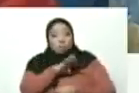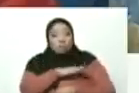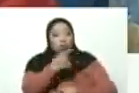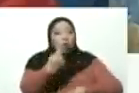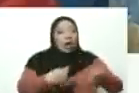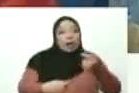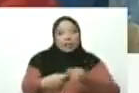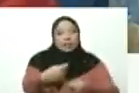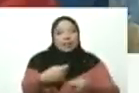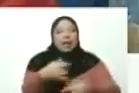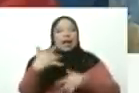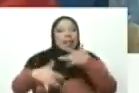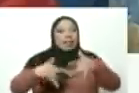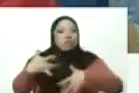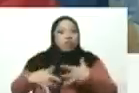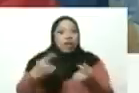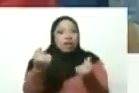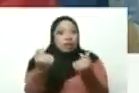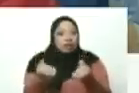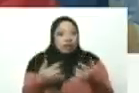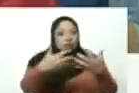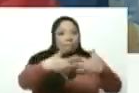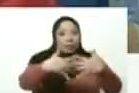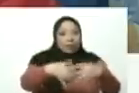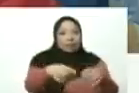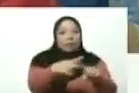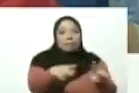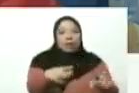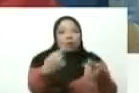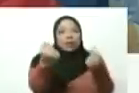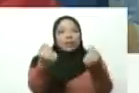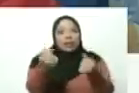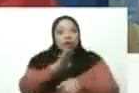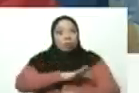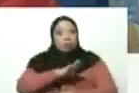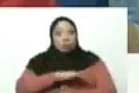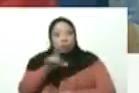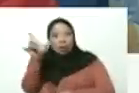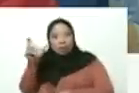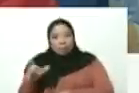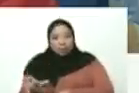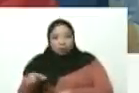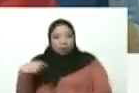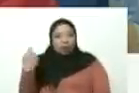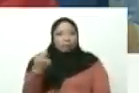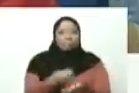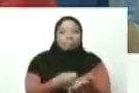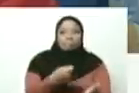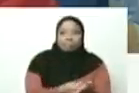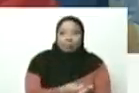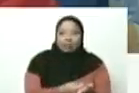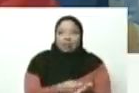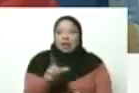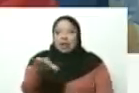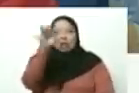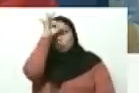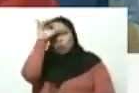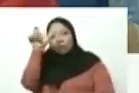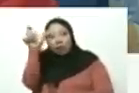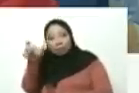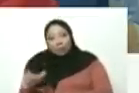como tesorero ernesto quintero tenía participación directa en todas estas acciones fuera de la ley